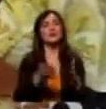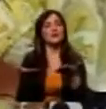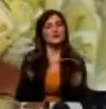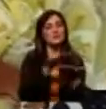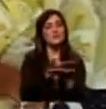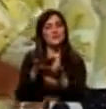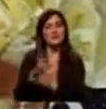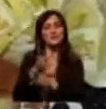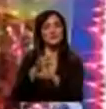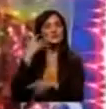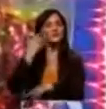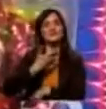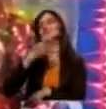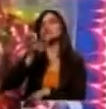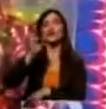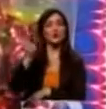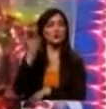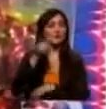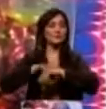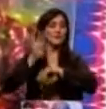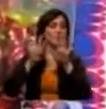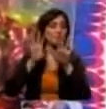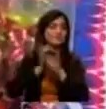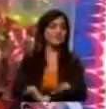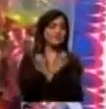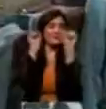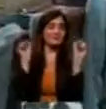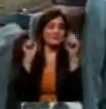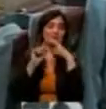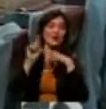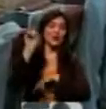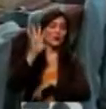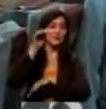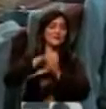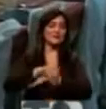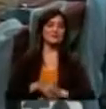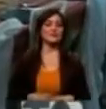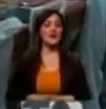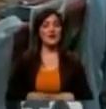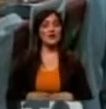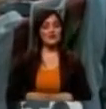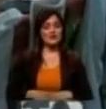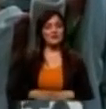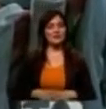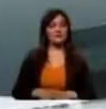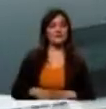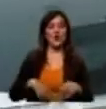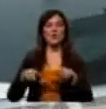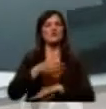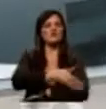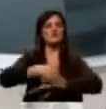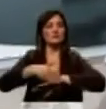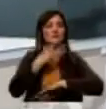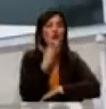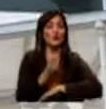se realizará este 28 de octubre desde las 9 de la mañana hasta las 4 de la tarde. La Fundación Foodies está ubicada en las calles